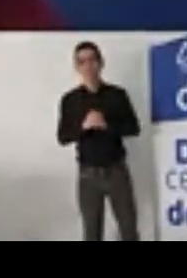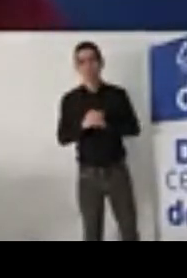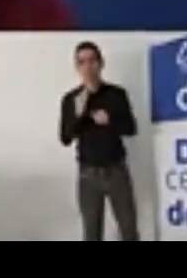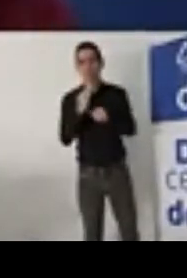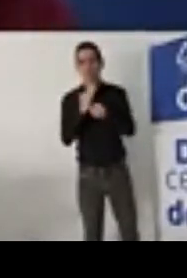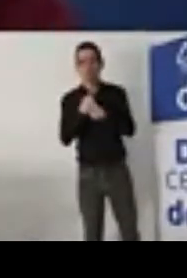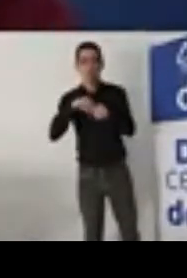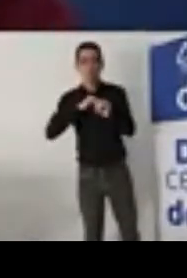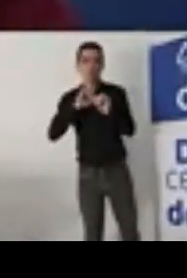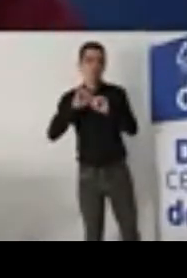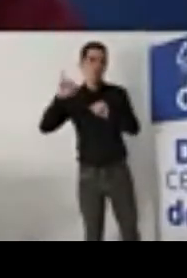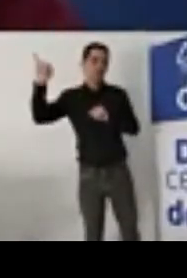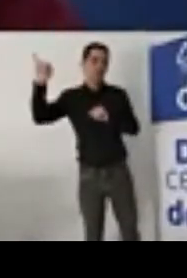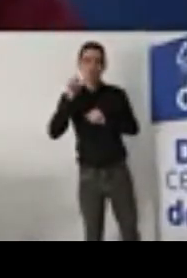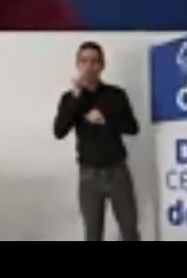distancia.